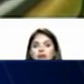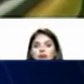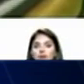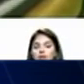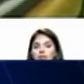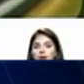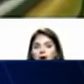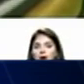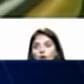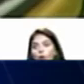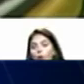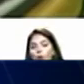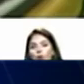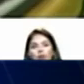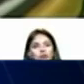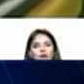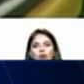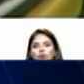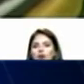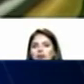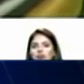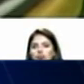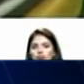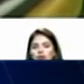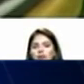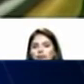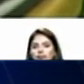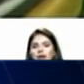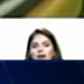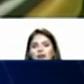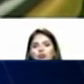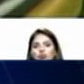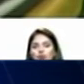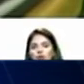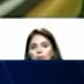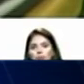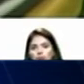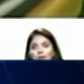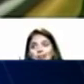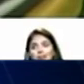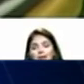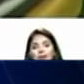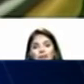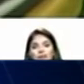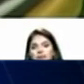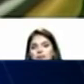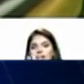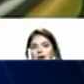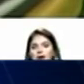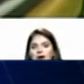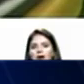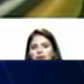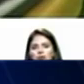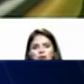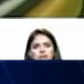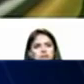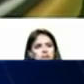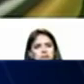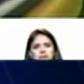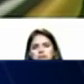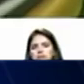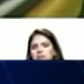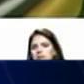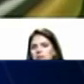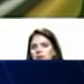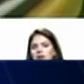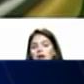las autoridades que conforman el poder público. Debe establecerse muy claro la convivencia y